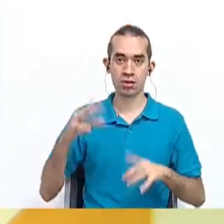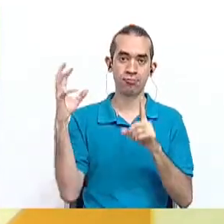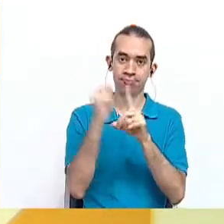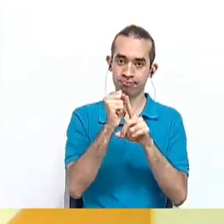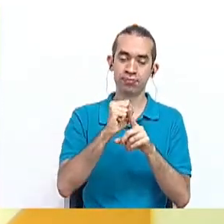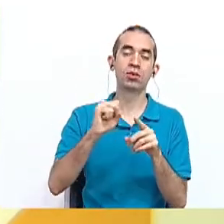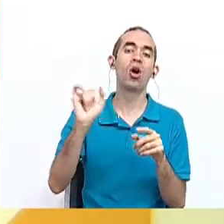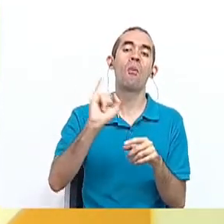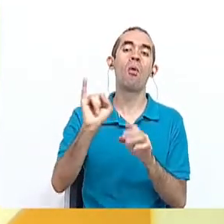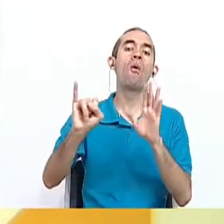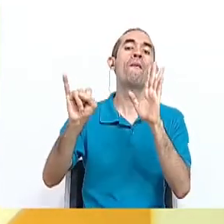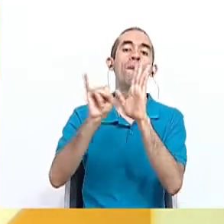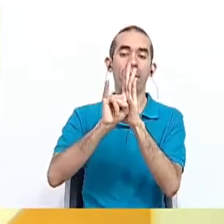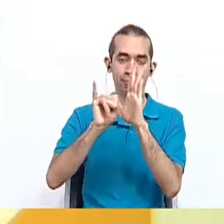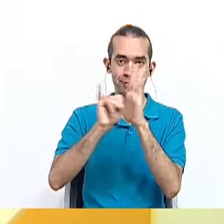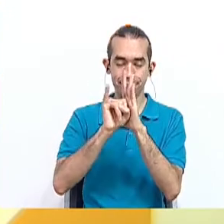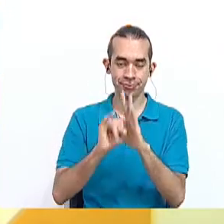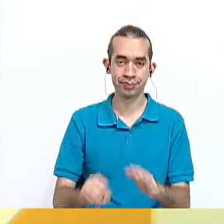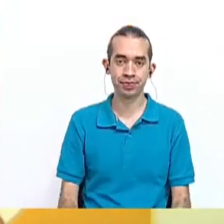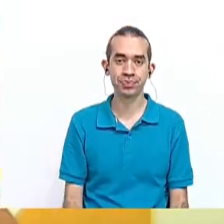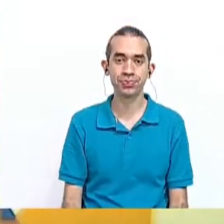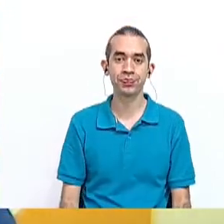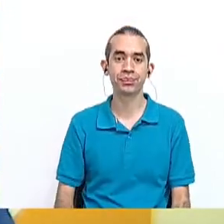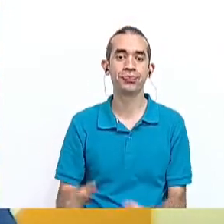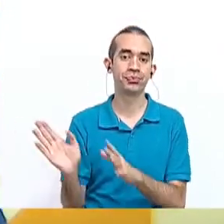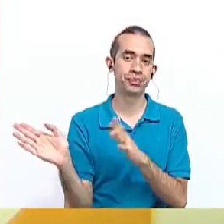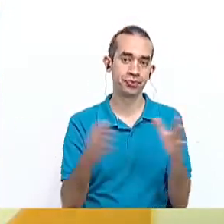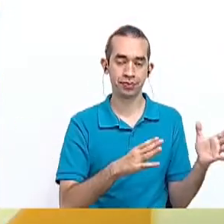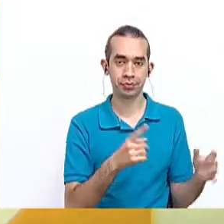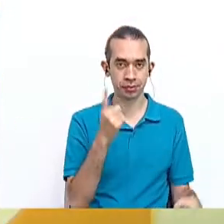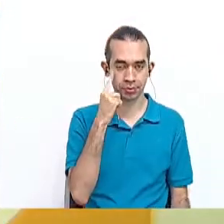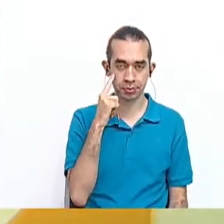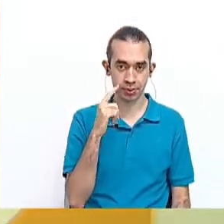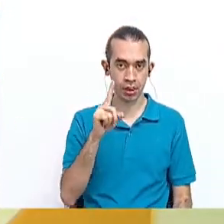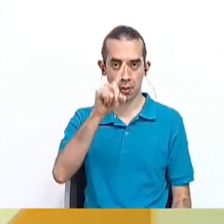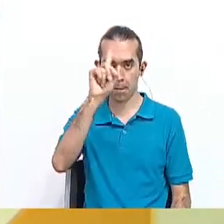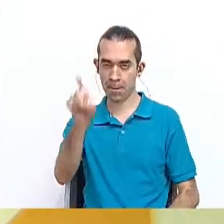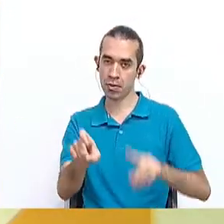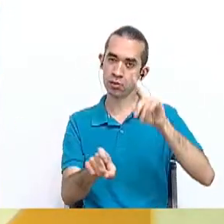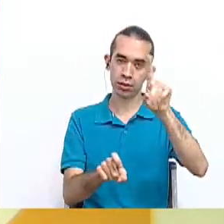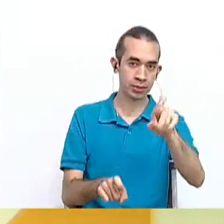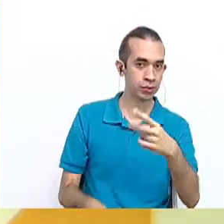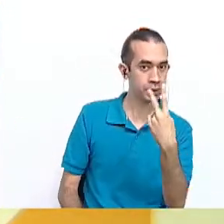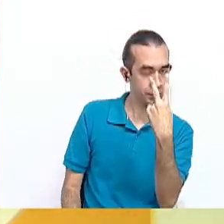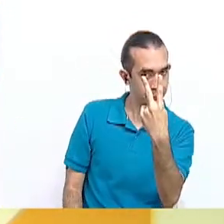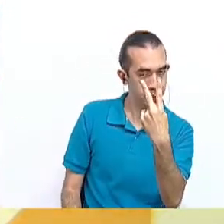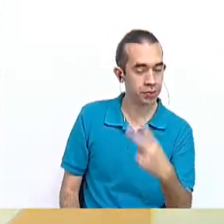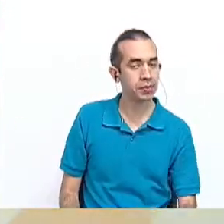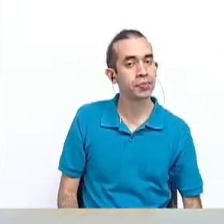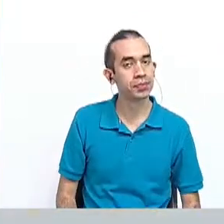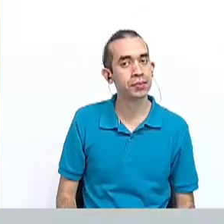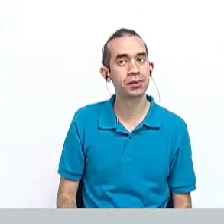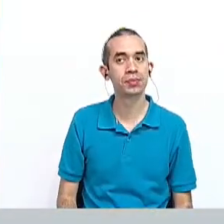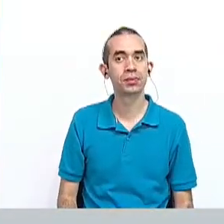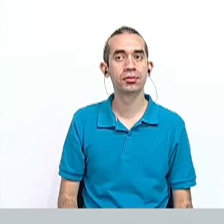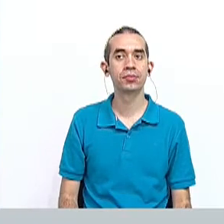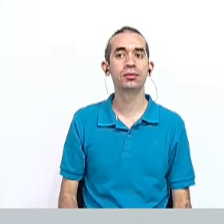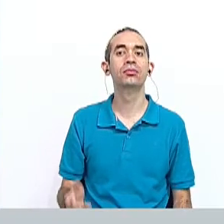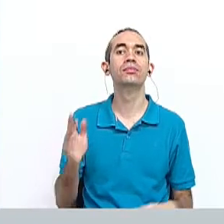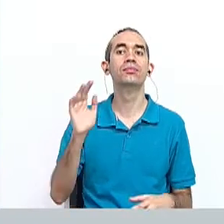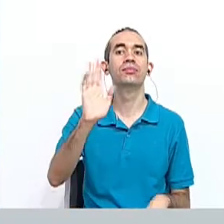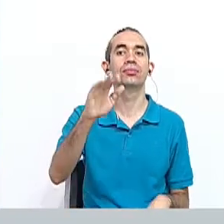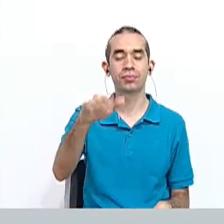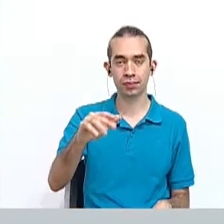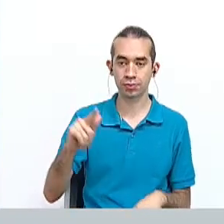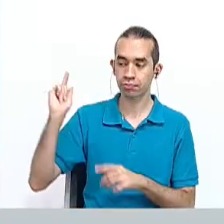caracterizan. Antes de empezar la clase nos vamos a hacer 2 preguntas particulares. ¿Cómo se transmiten